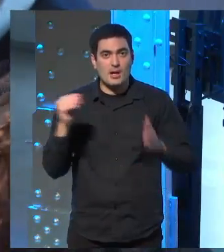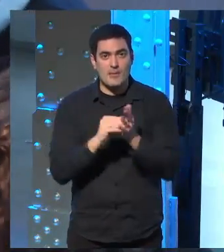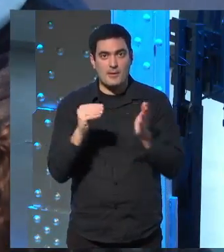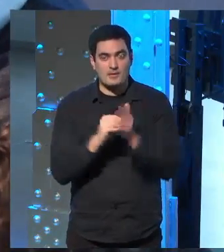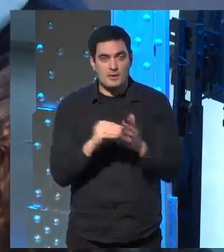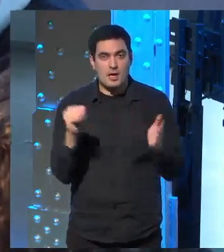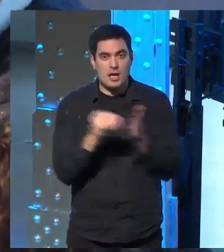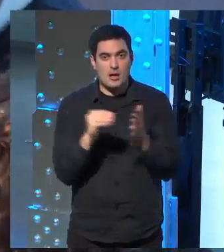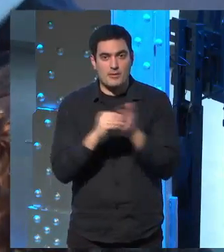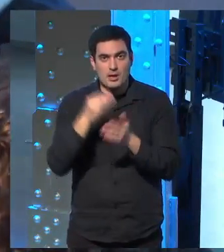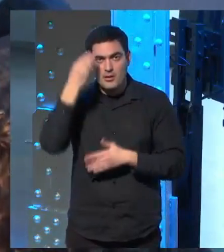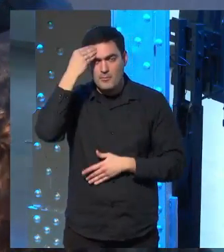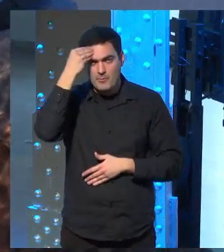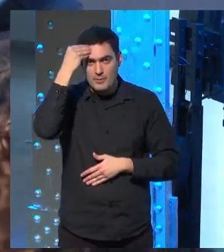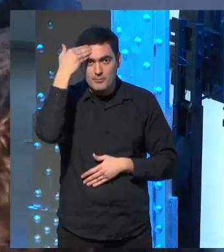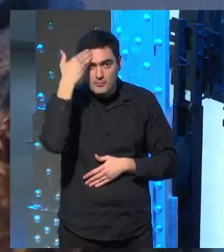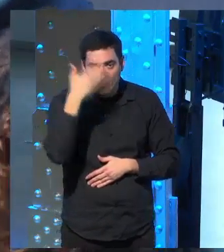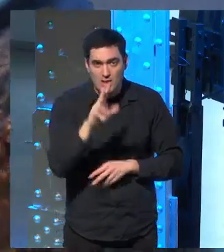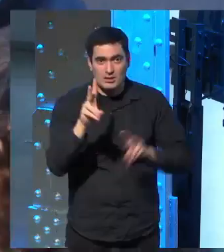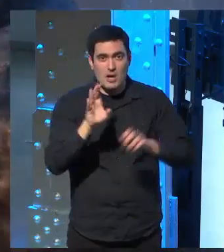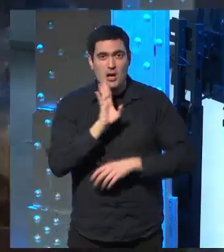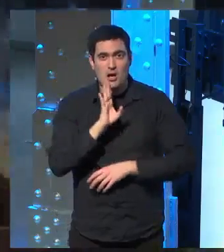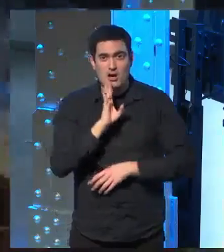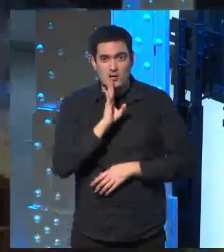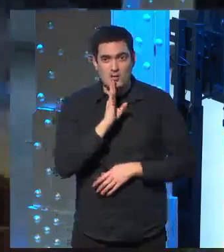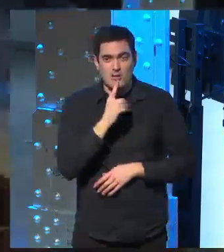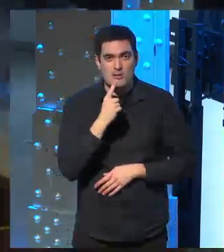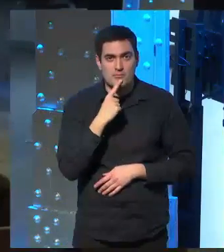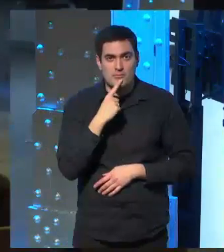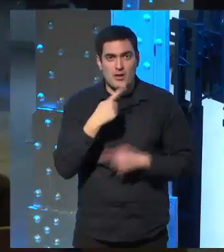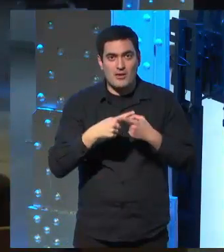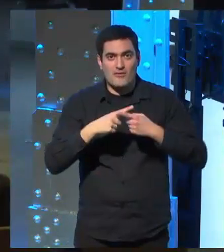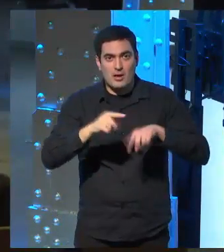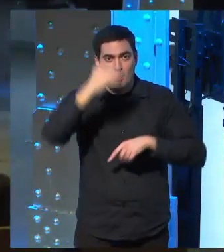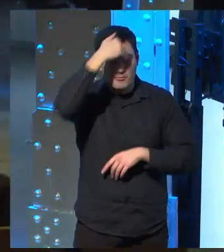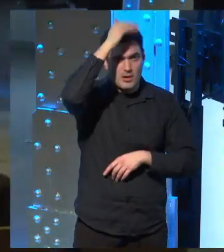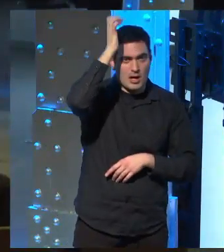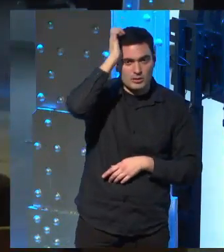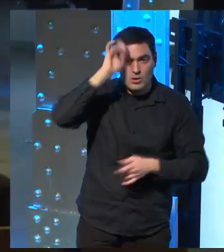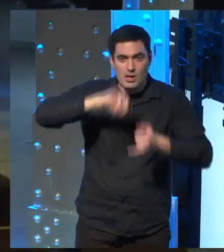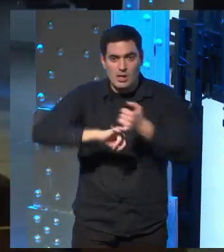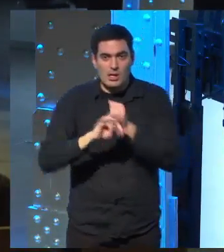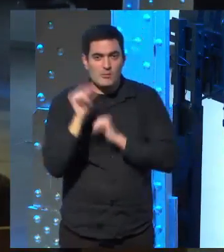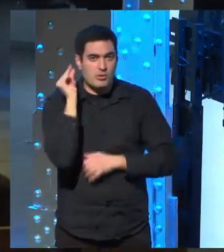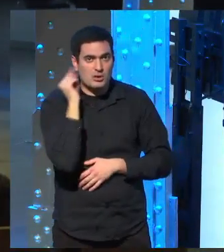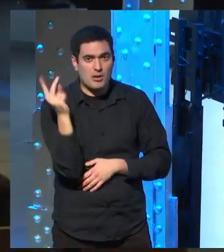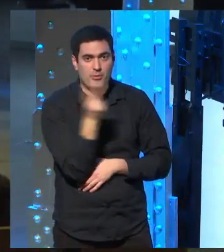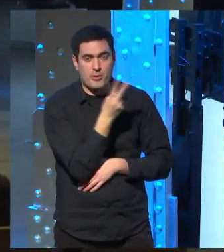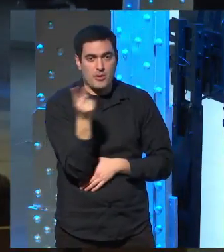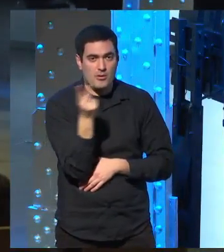tiene uno un prejuicio con respecto a eso, ¿no? ¿Por qué establecer una diferencia entre Bartók y su esposa con respecto a